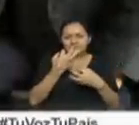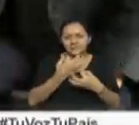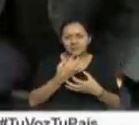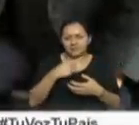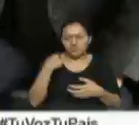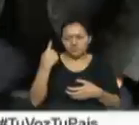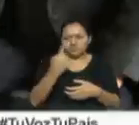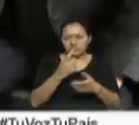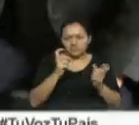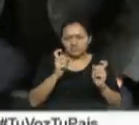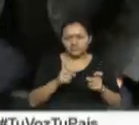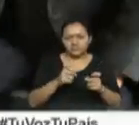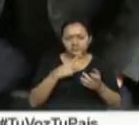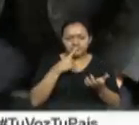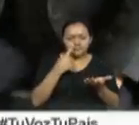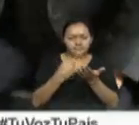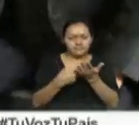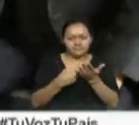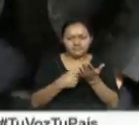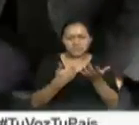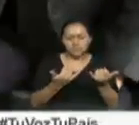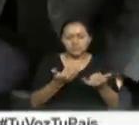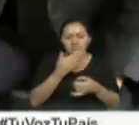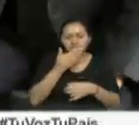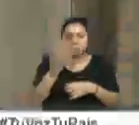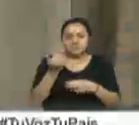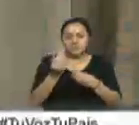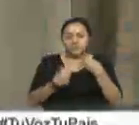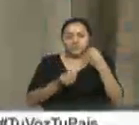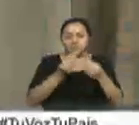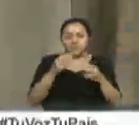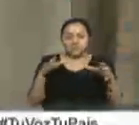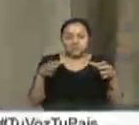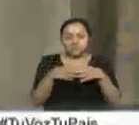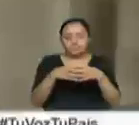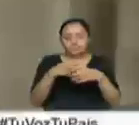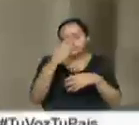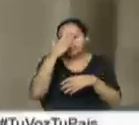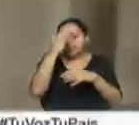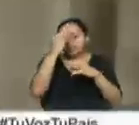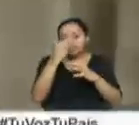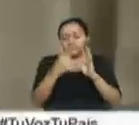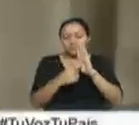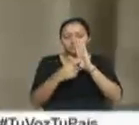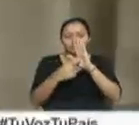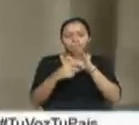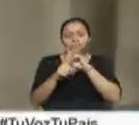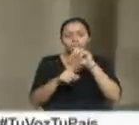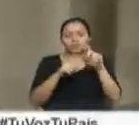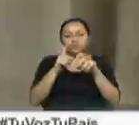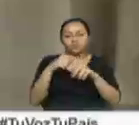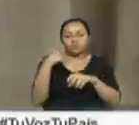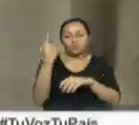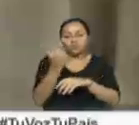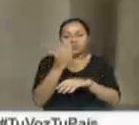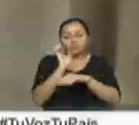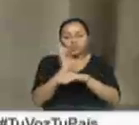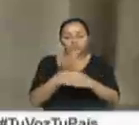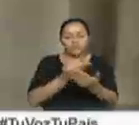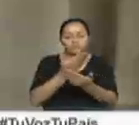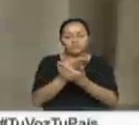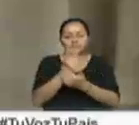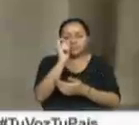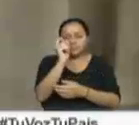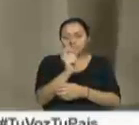que analizamos que era lo mejor que podíamos hacer. Entonces decidimos presentar esa consulta al pueblo ecuatoriano para prohibir a